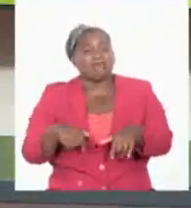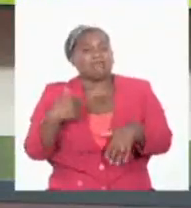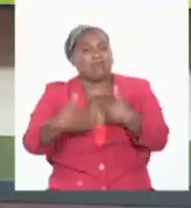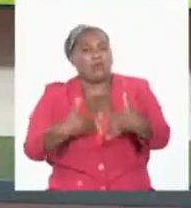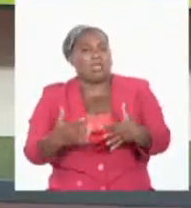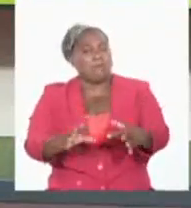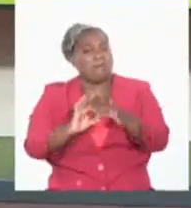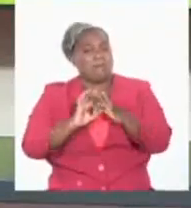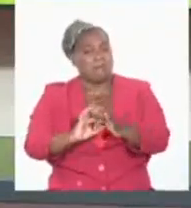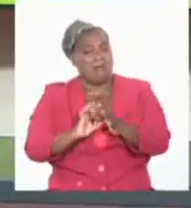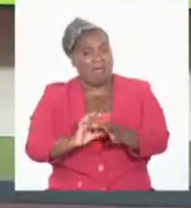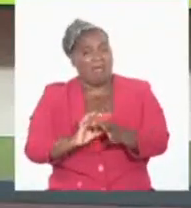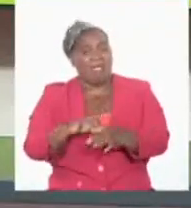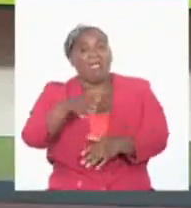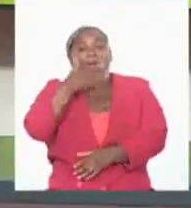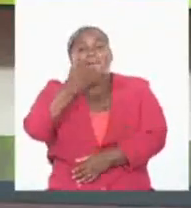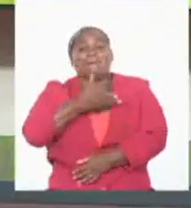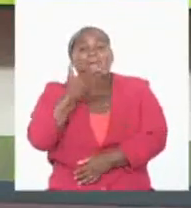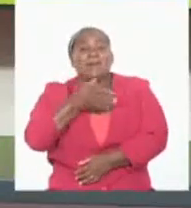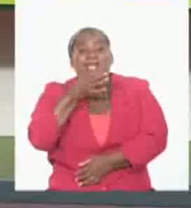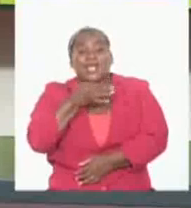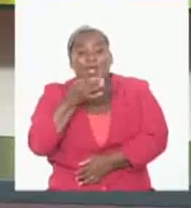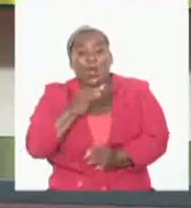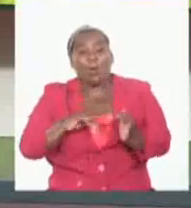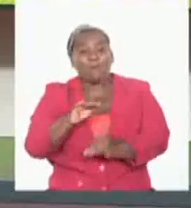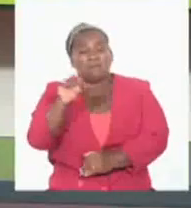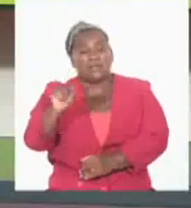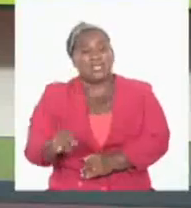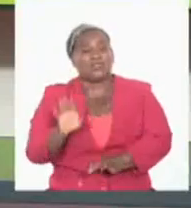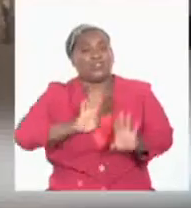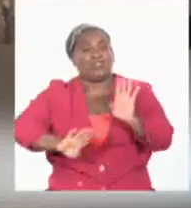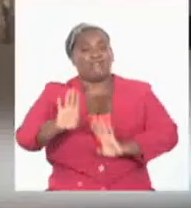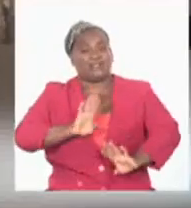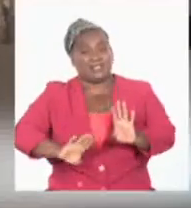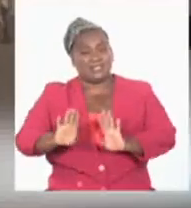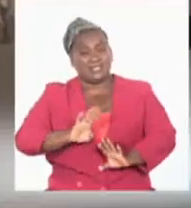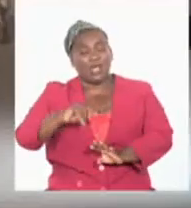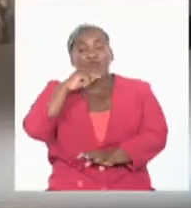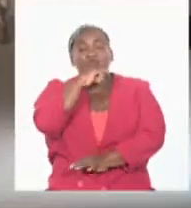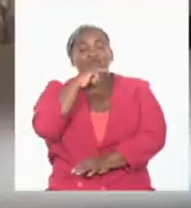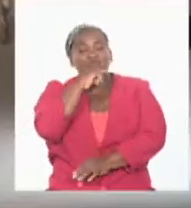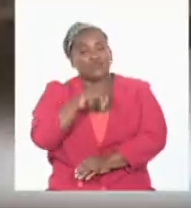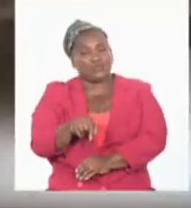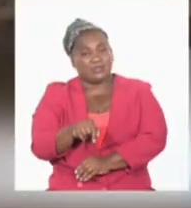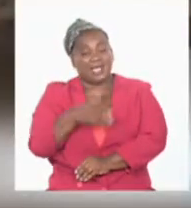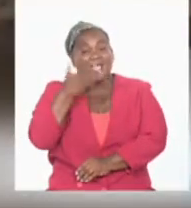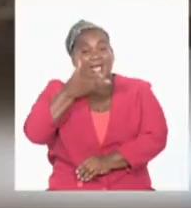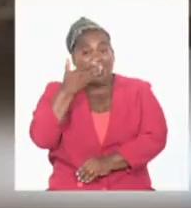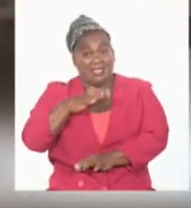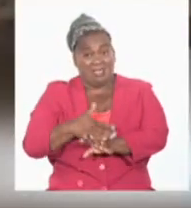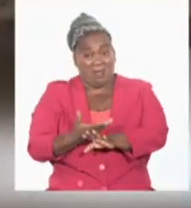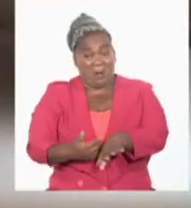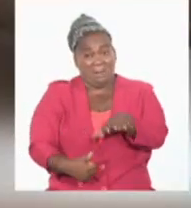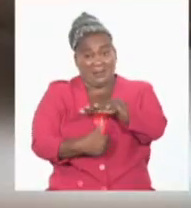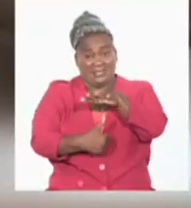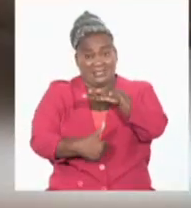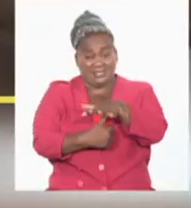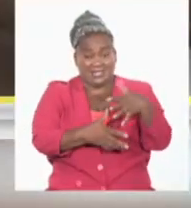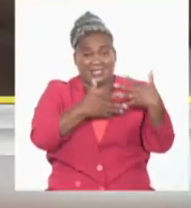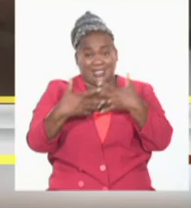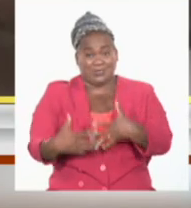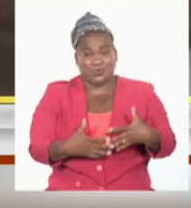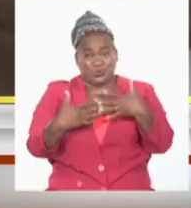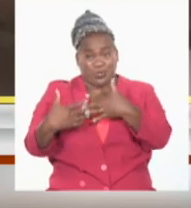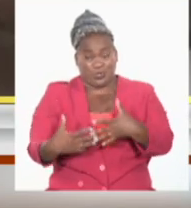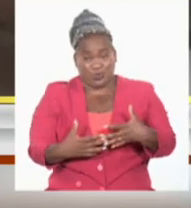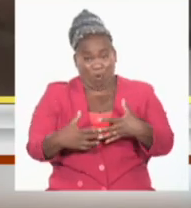que declaró el ministro de Defensa de Rusia, Sergei Shoigu. Estas declaraciones surgen luego de que el presidente de Estados Unidos, Joe Biden,